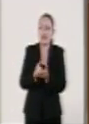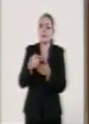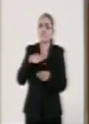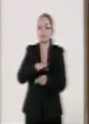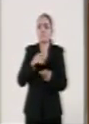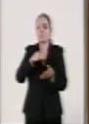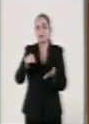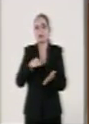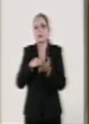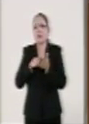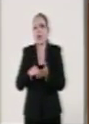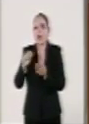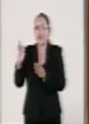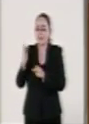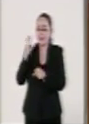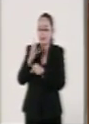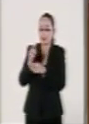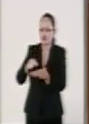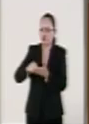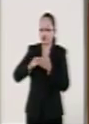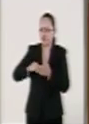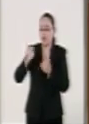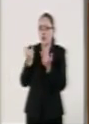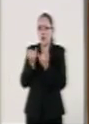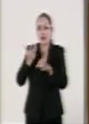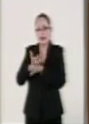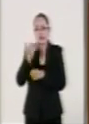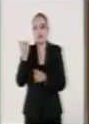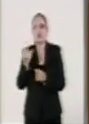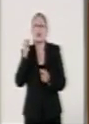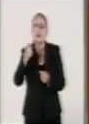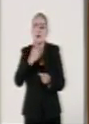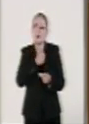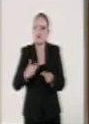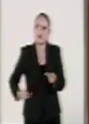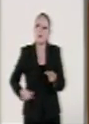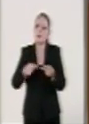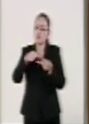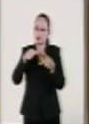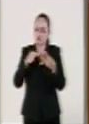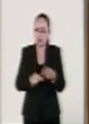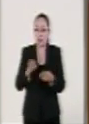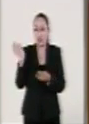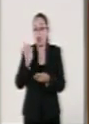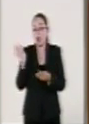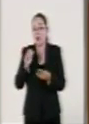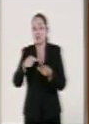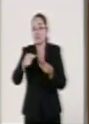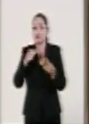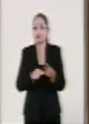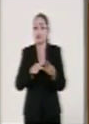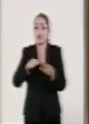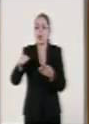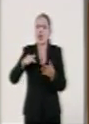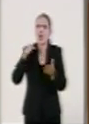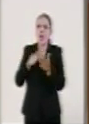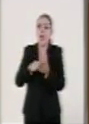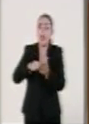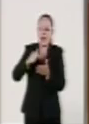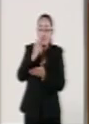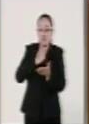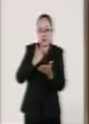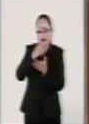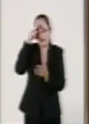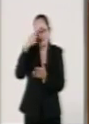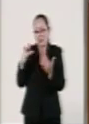la concurrencia de la Federación, las entidades federativas, los municipios y, en su caso, las demarcaciones territoriales